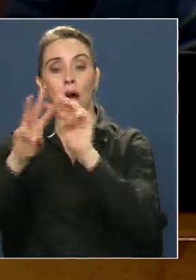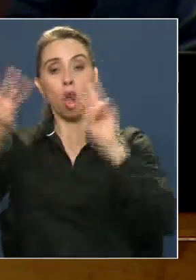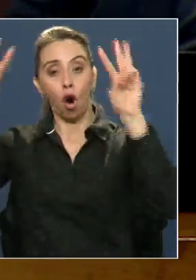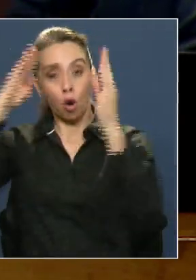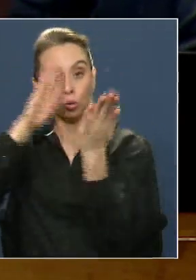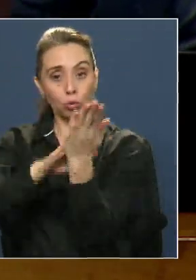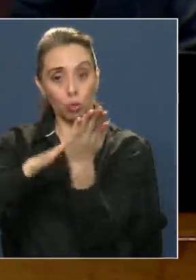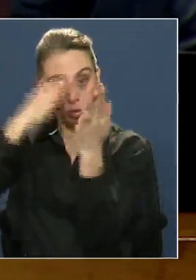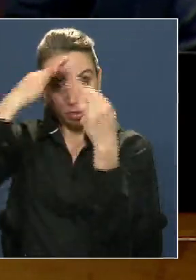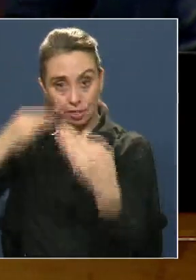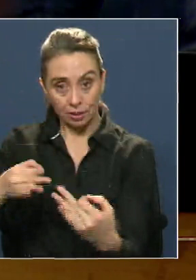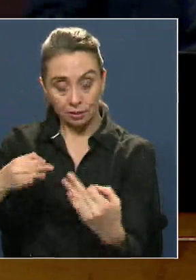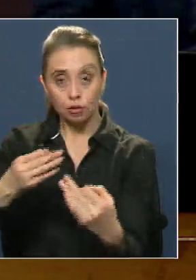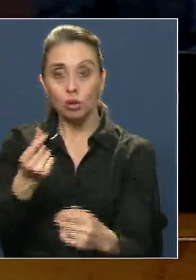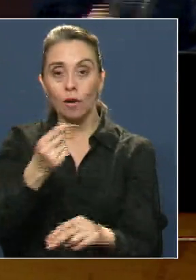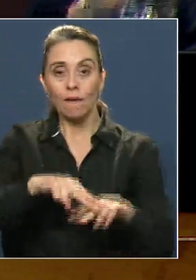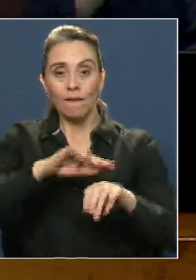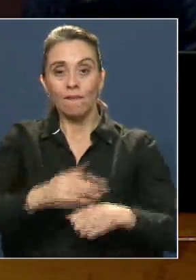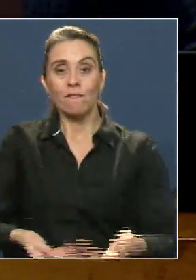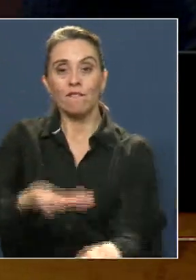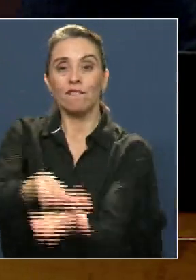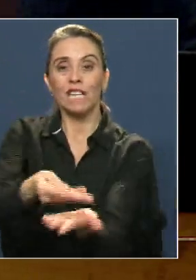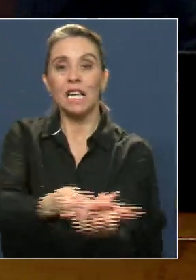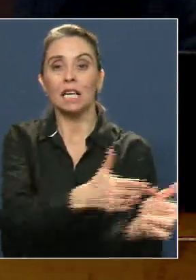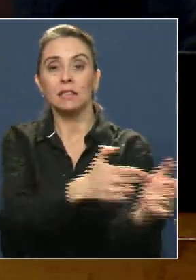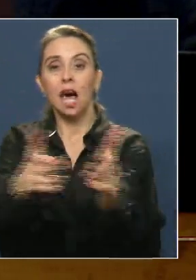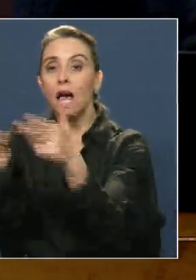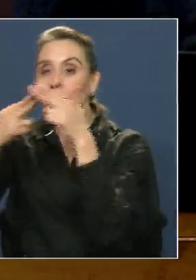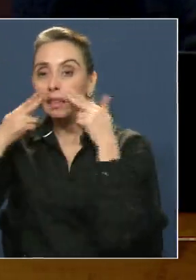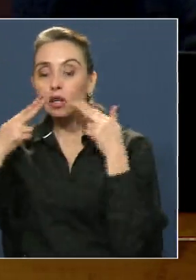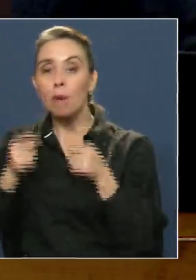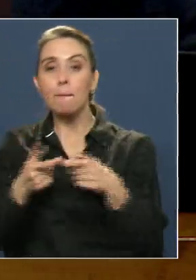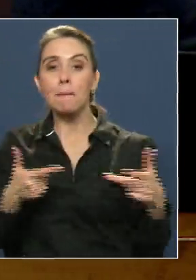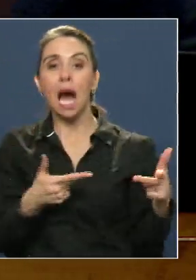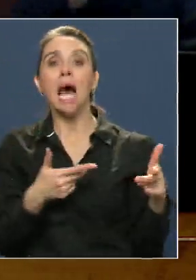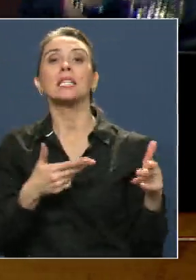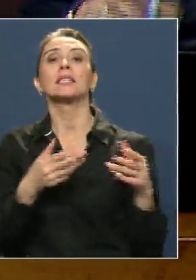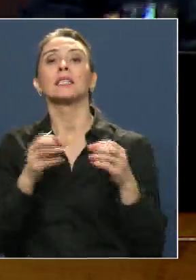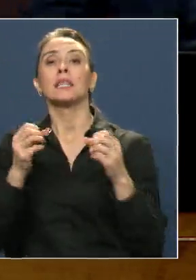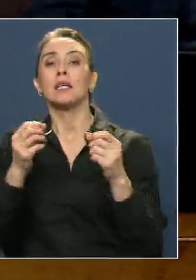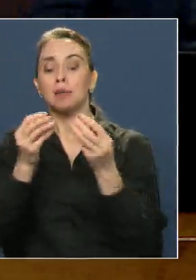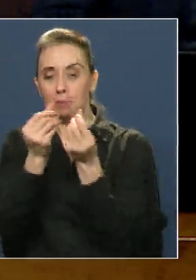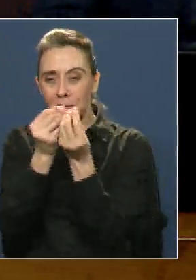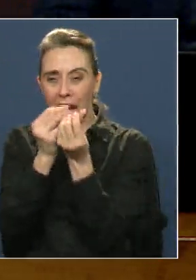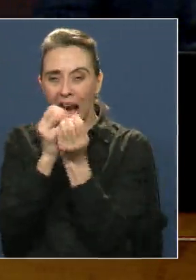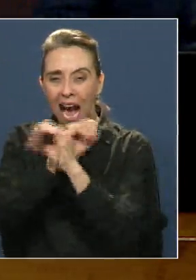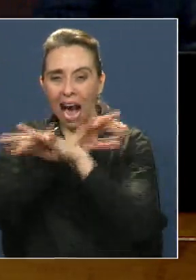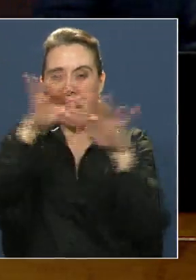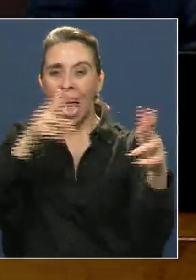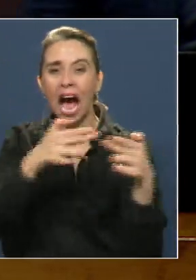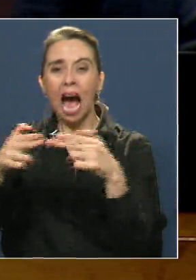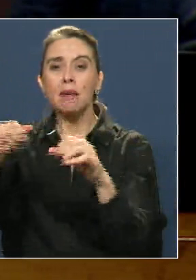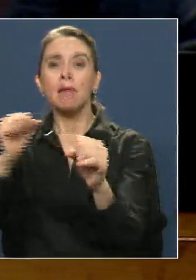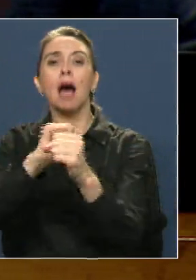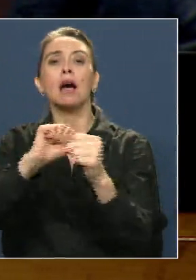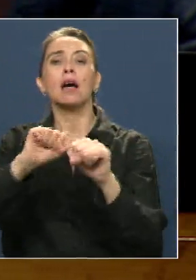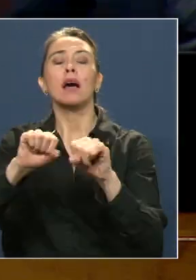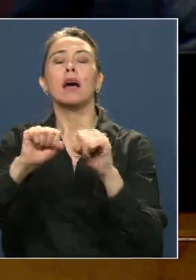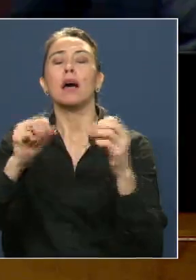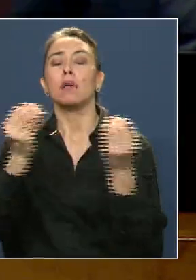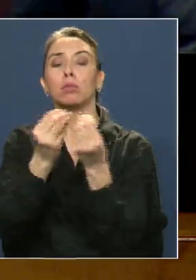Unidas referente al financiamiento del terrorismo y la proliferación de armas de destrucción masiva en el artículo 38 de la ley